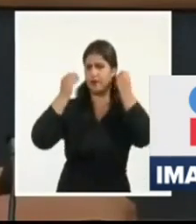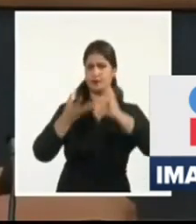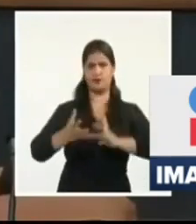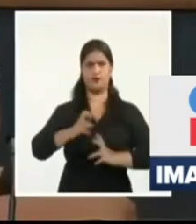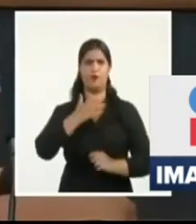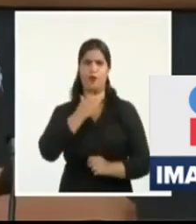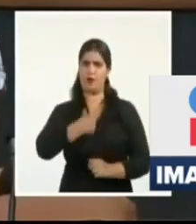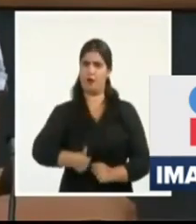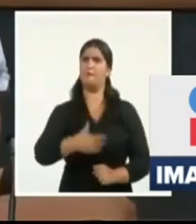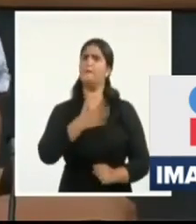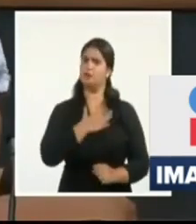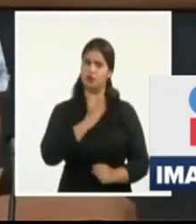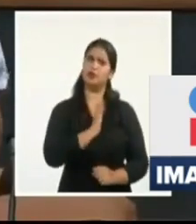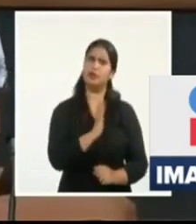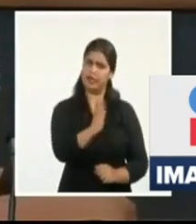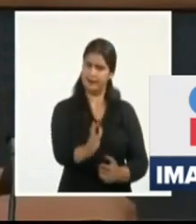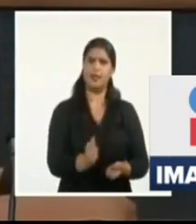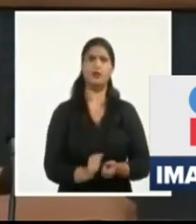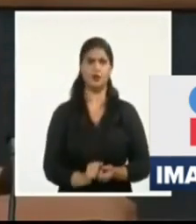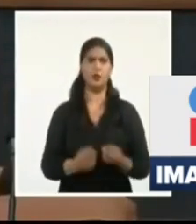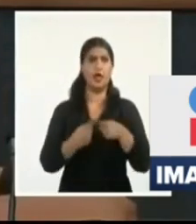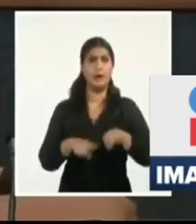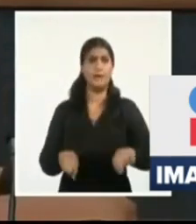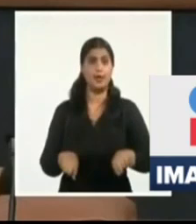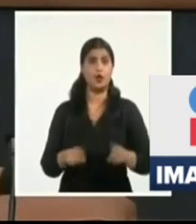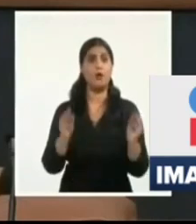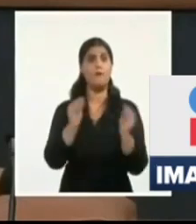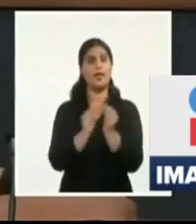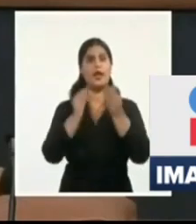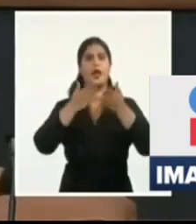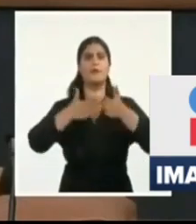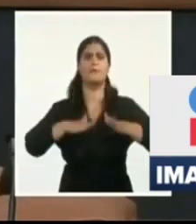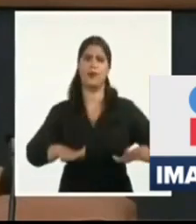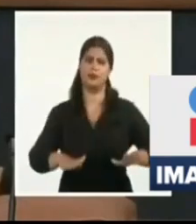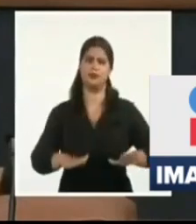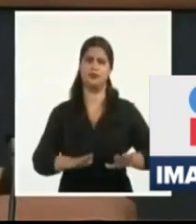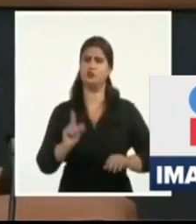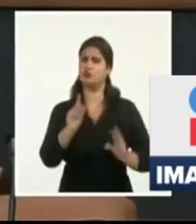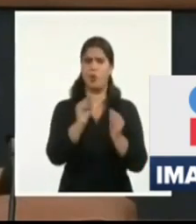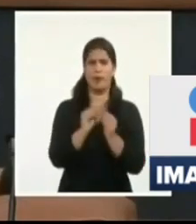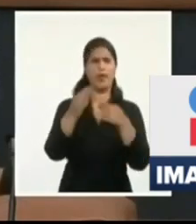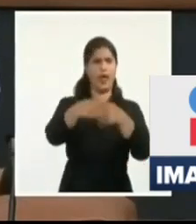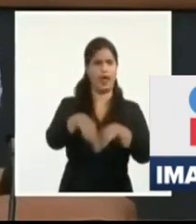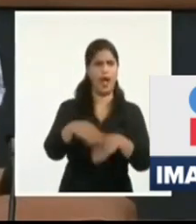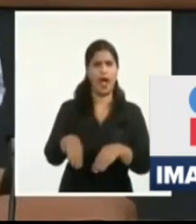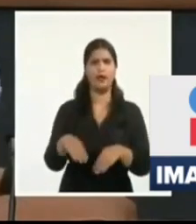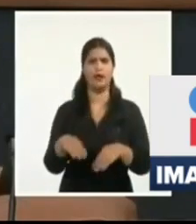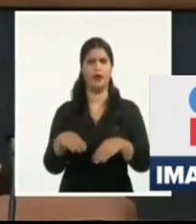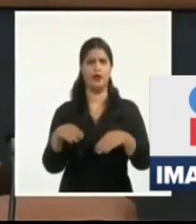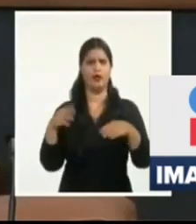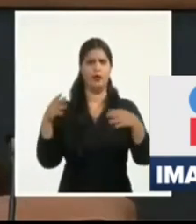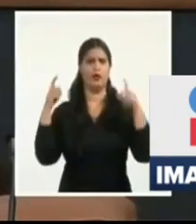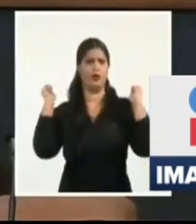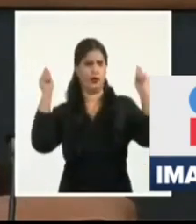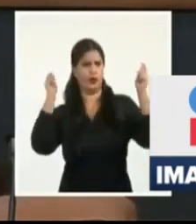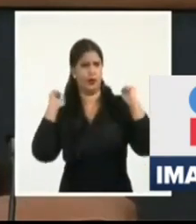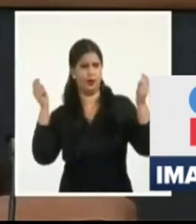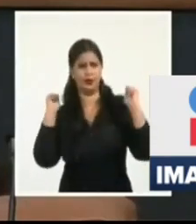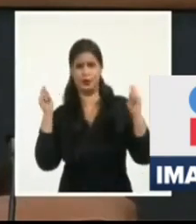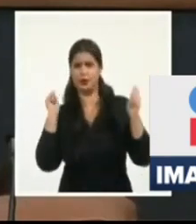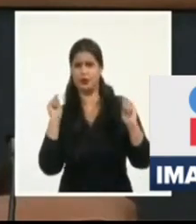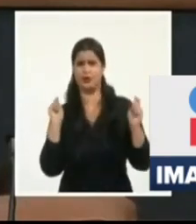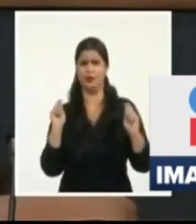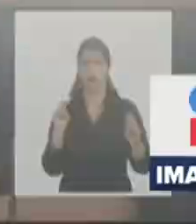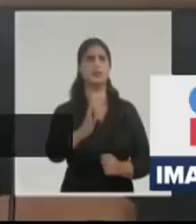manera pacífica. Están llamados por el odio que le ha ido inculcando toda esa estrategia